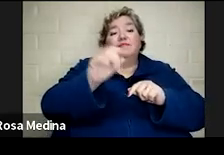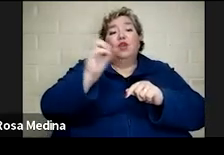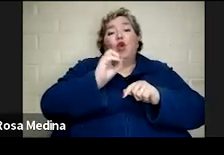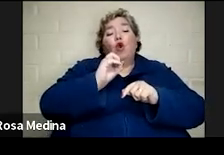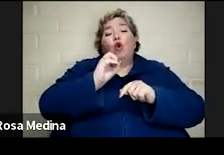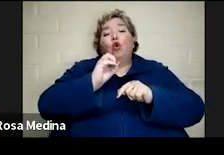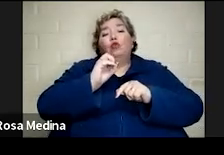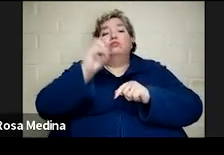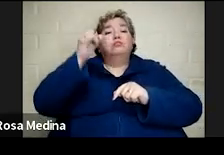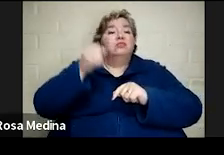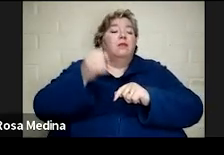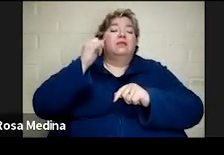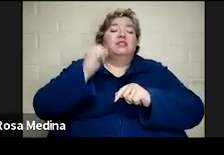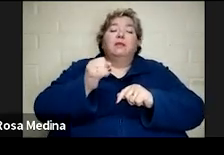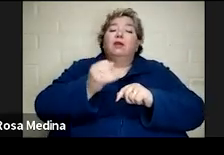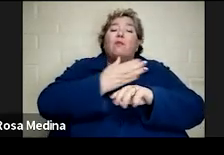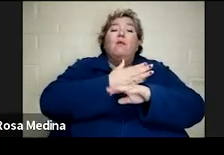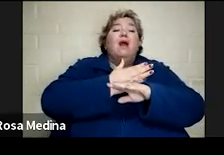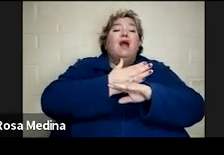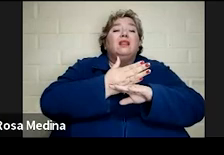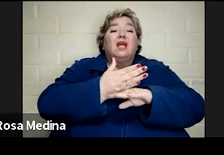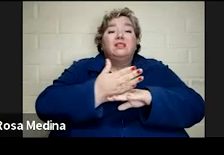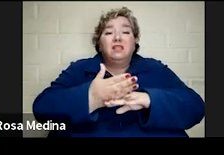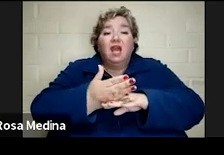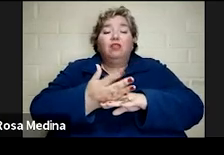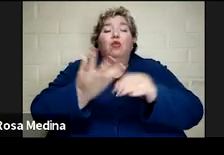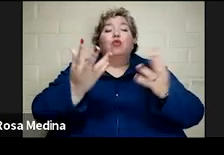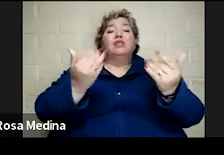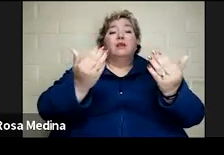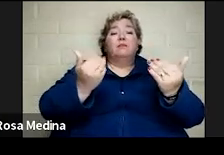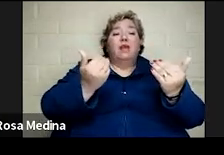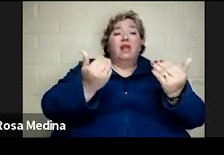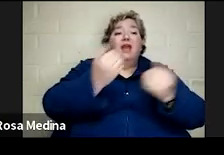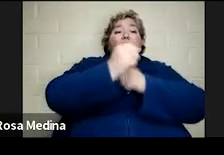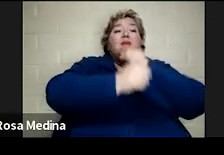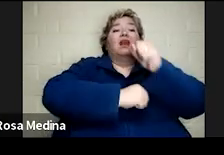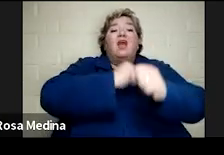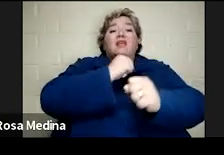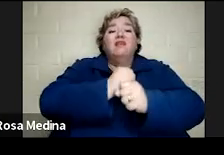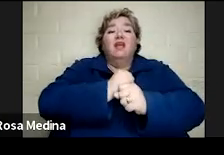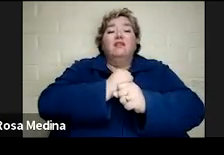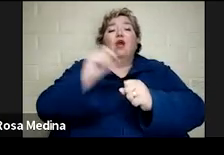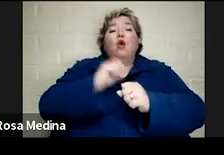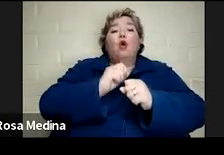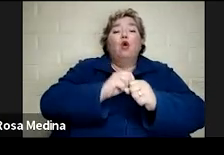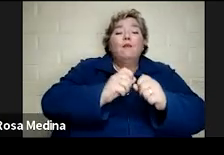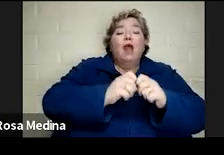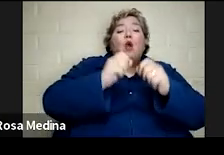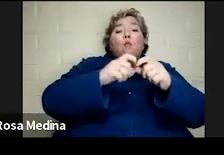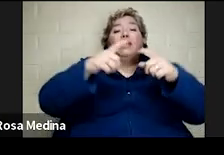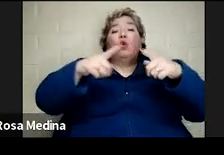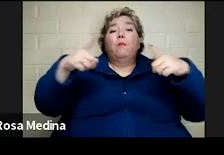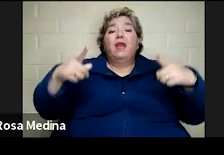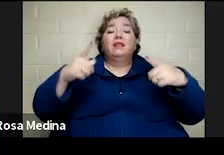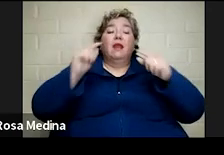ha estado más atrasado que lo que se espera para su edad, pero va aumentando, que eso también es importante, ¿ya? Porque un